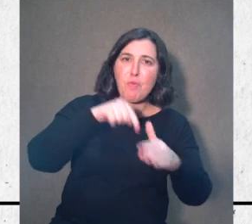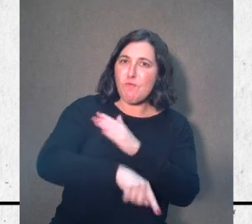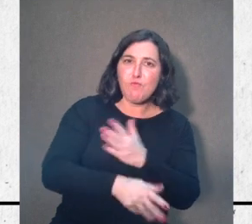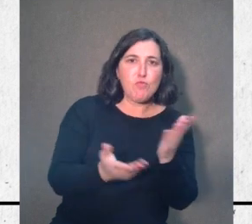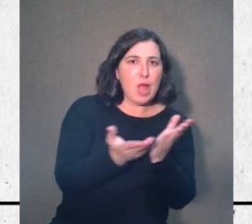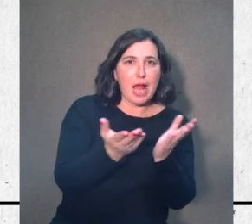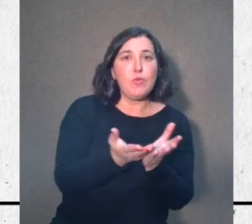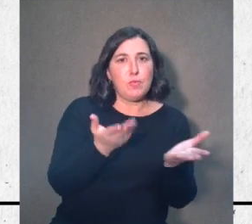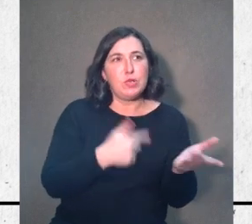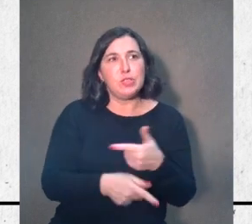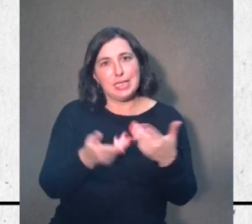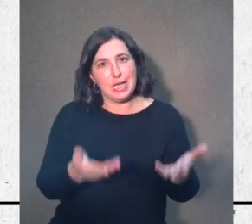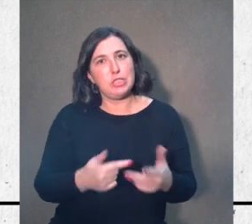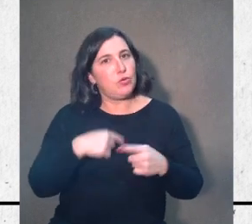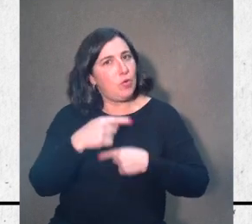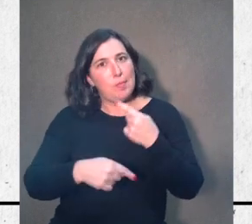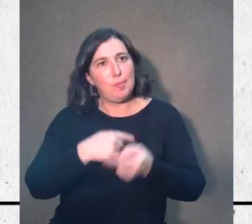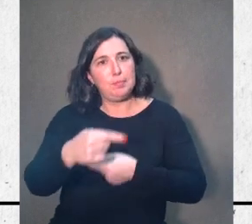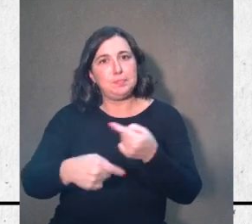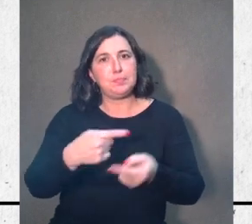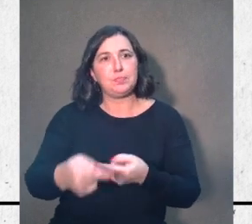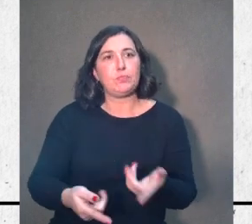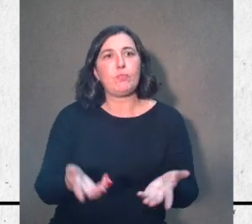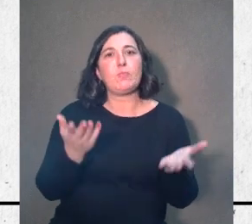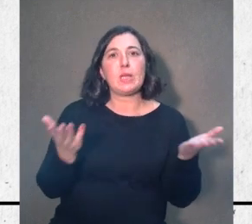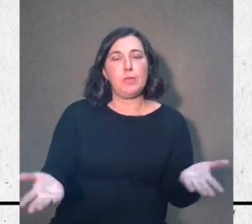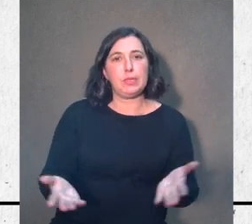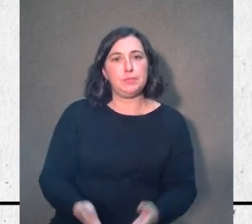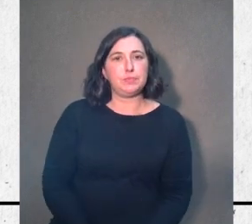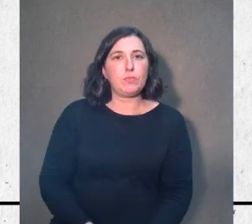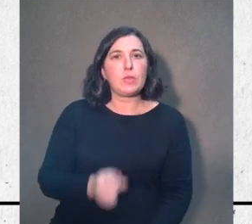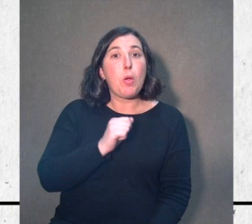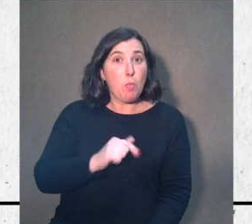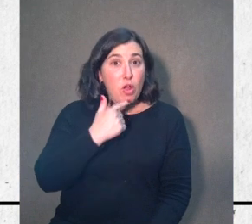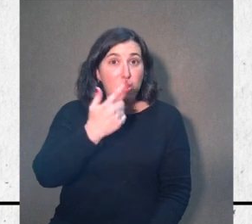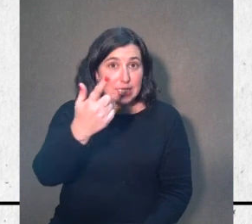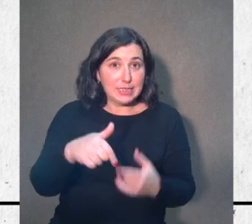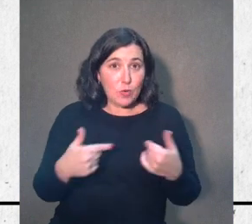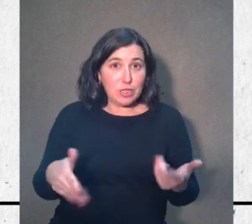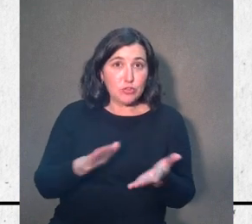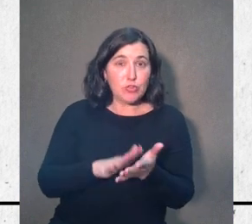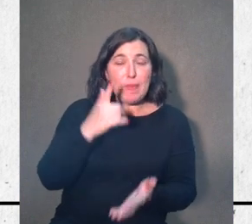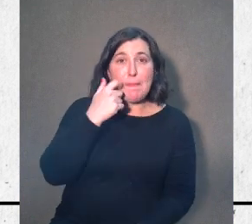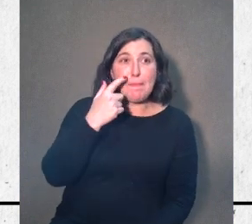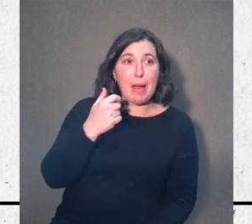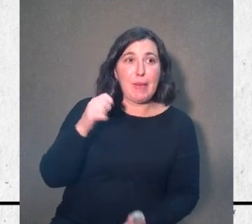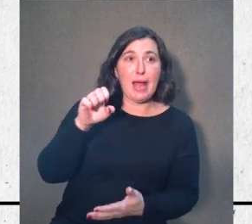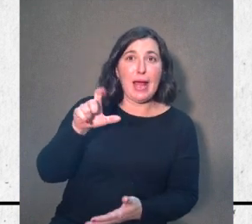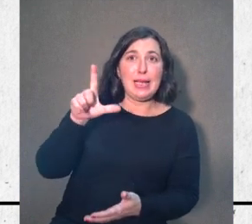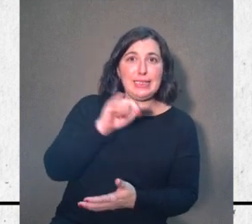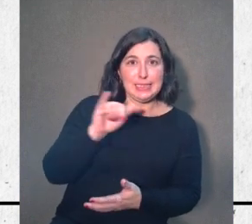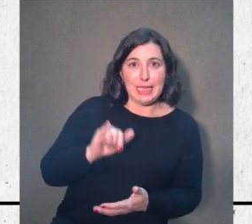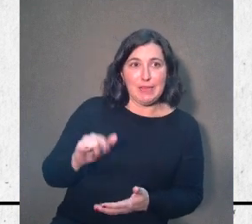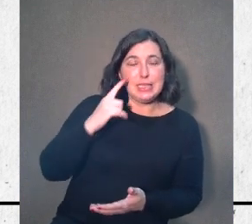mantuvo. Y bueno. ¿Puedo decir algo del papá de Lisi? Porque no solamente con la cuerda, ¿no? Con los instrumentos de cuerda,